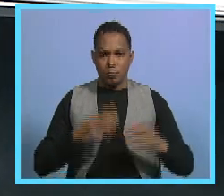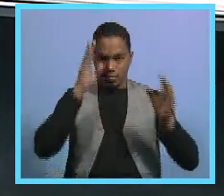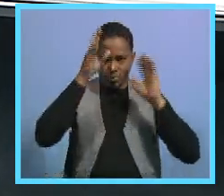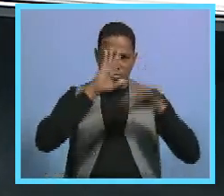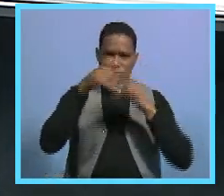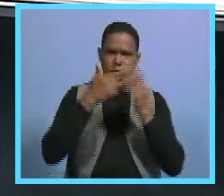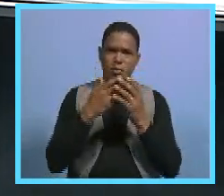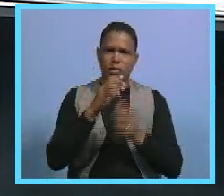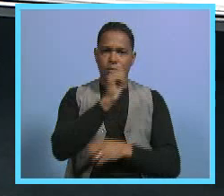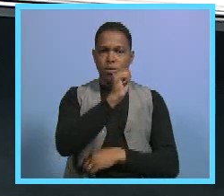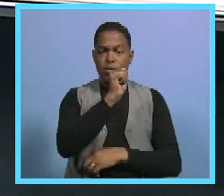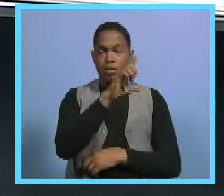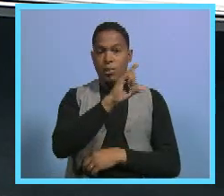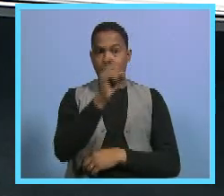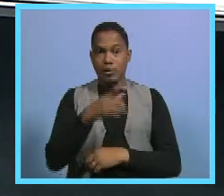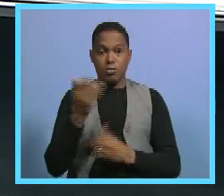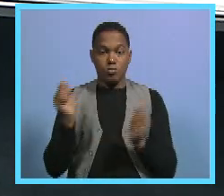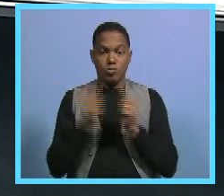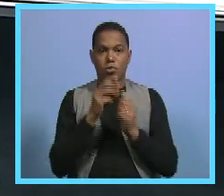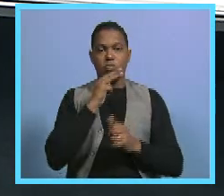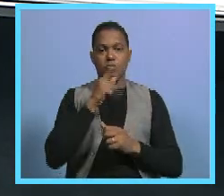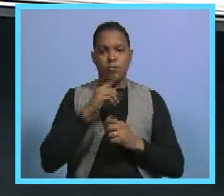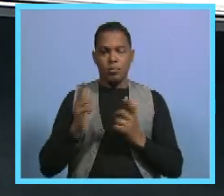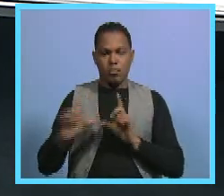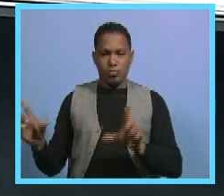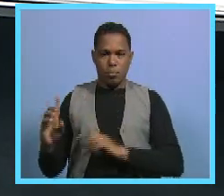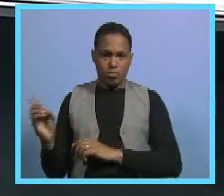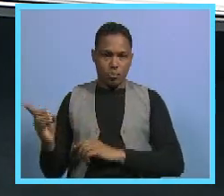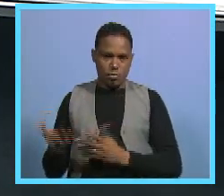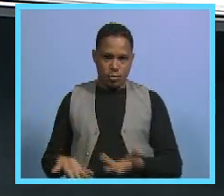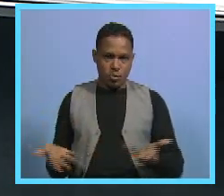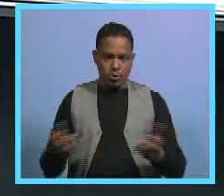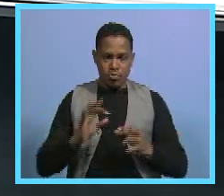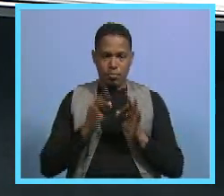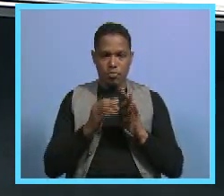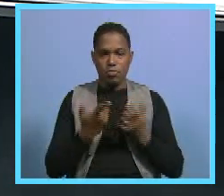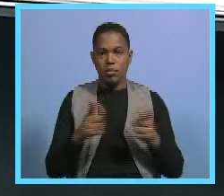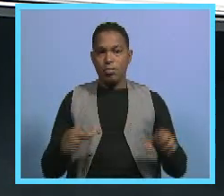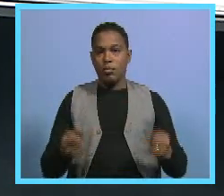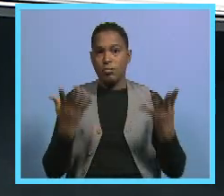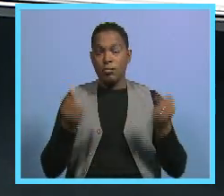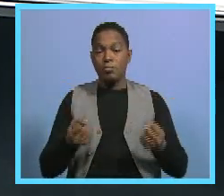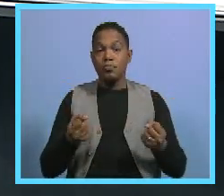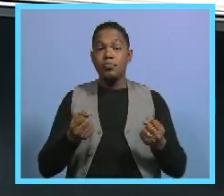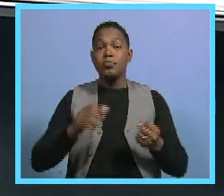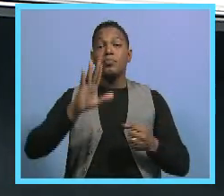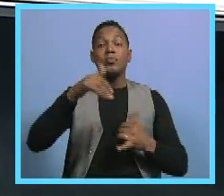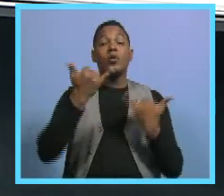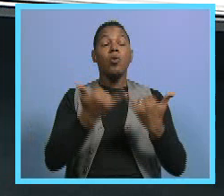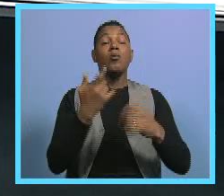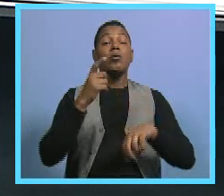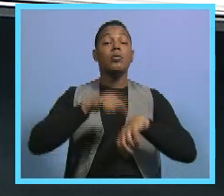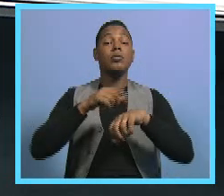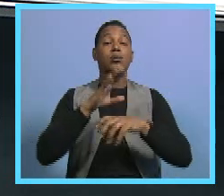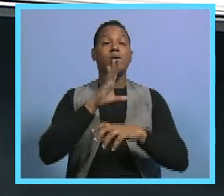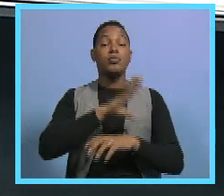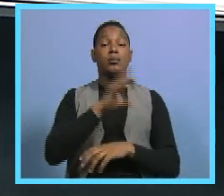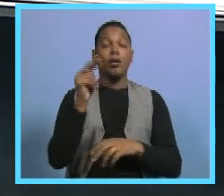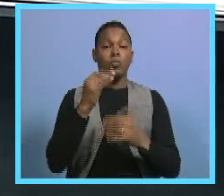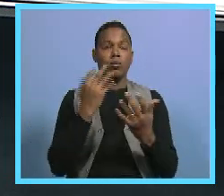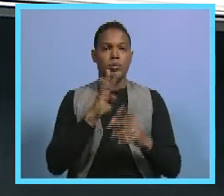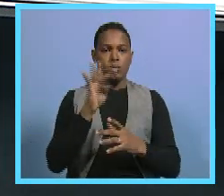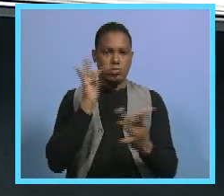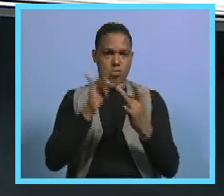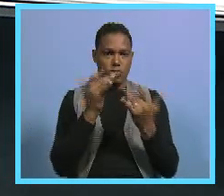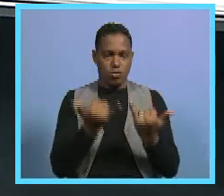Hola a todos, les saluda Alex Santiago junto a Mateo Terrero en el extremo inferior derecho de pantalla con interpretación del lenguaje de señas. A esta hora, gracias a Central de Noticias, el